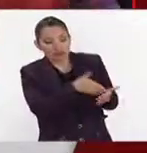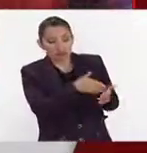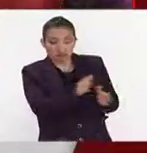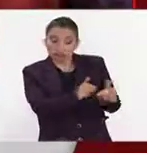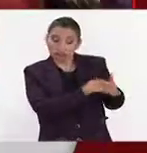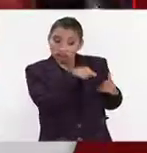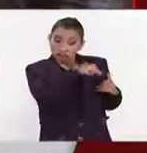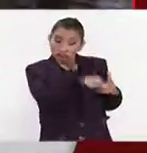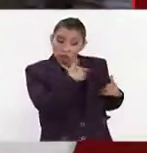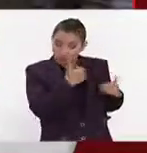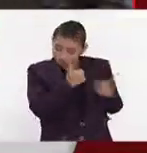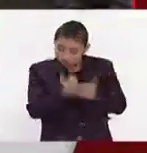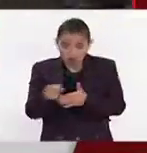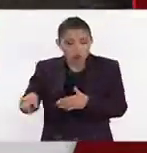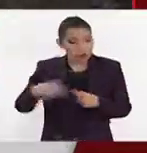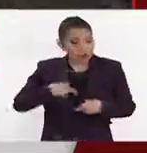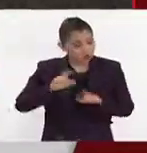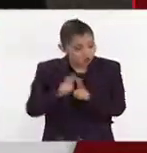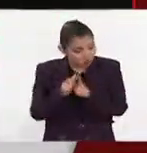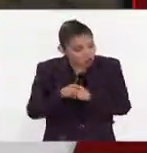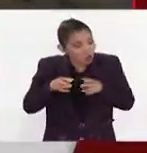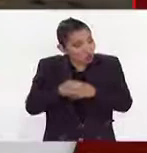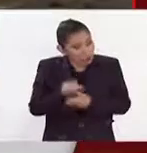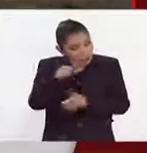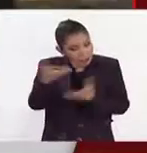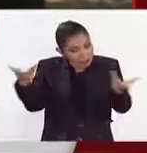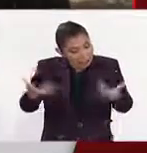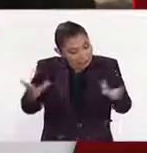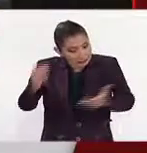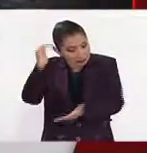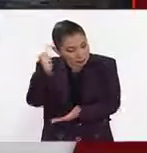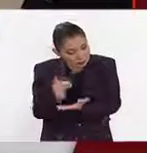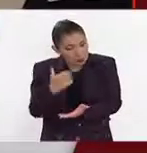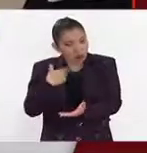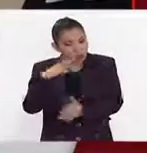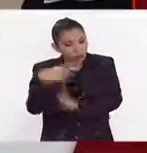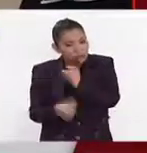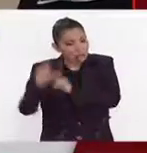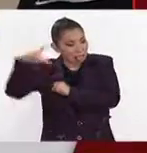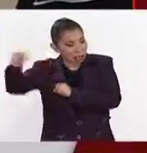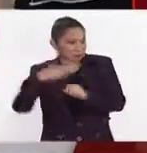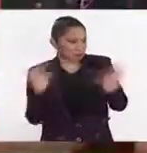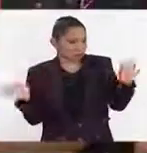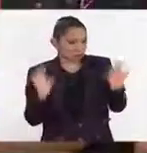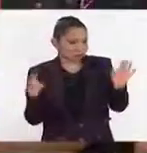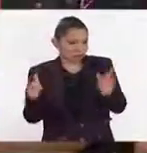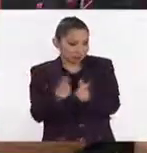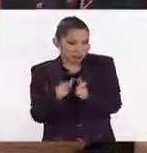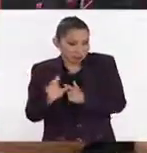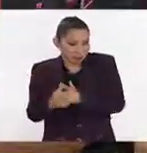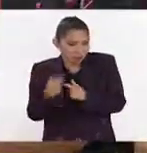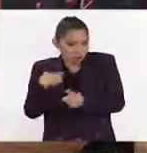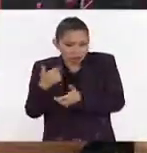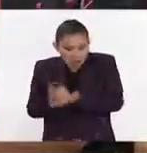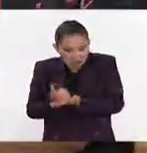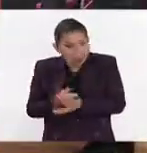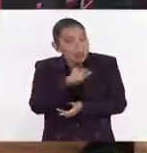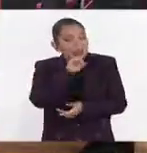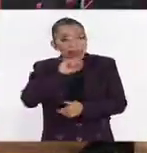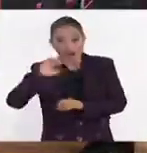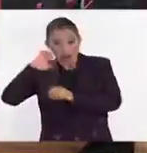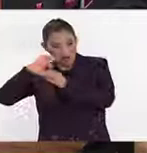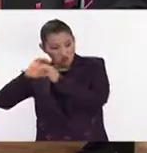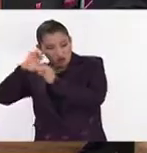para que el gobierno de Birmania comience a reducir la represión contra esta comunidad. Lo mismo la Unión